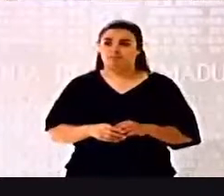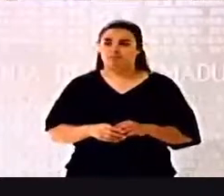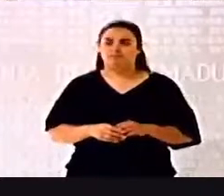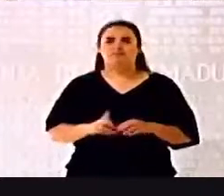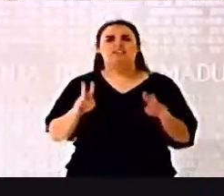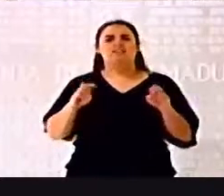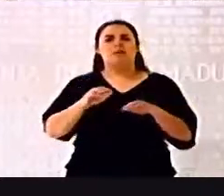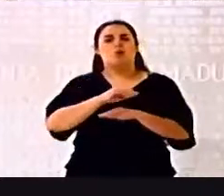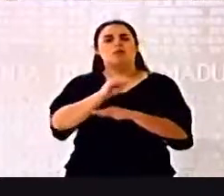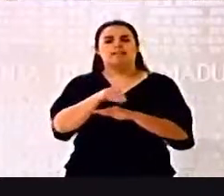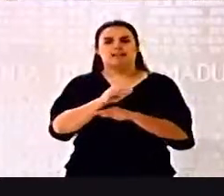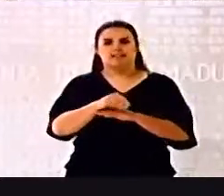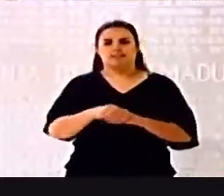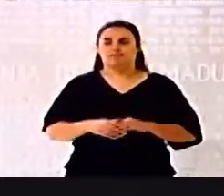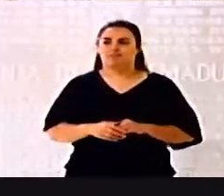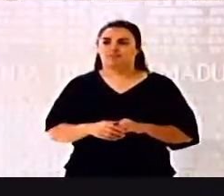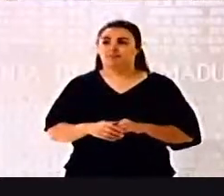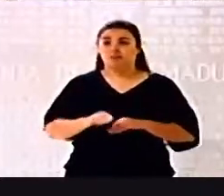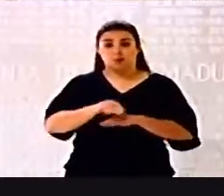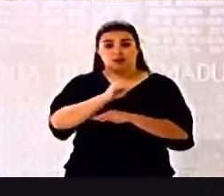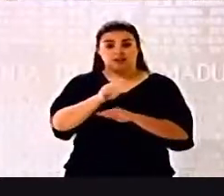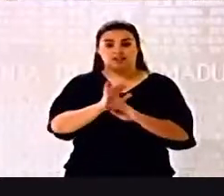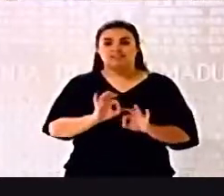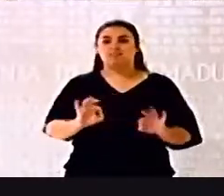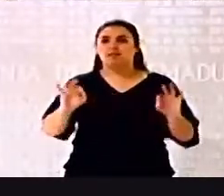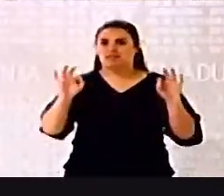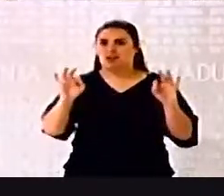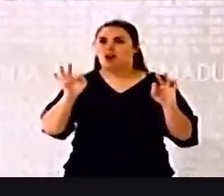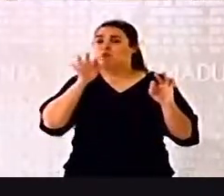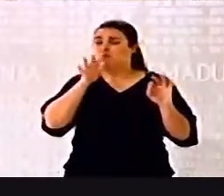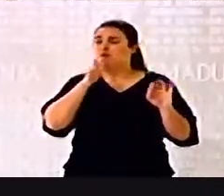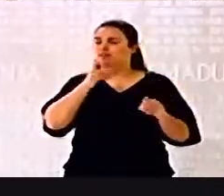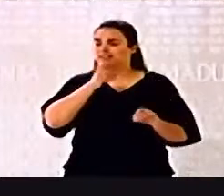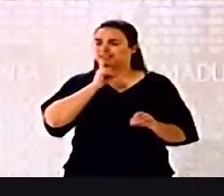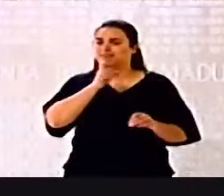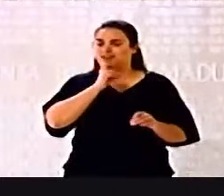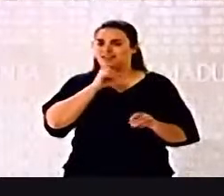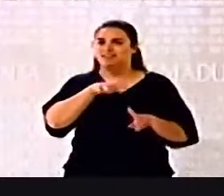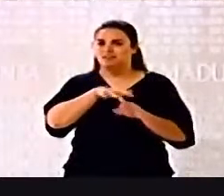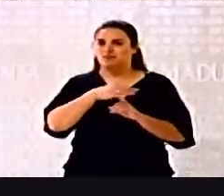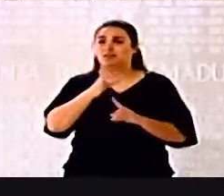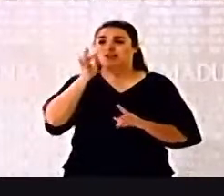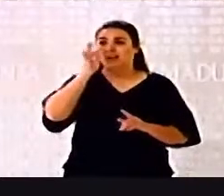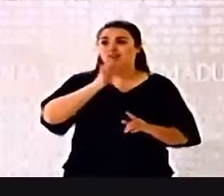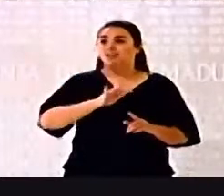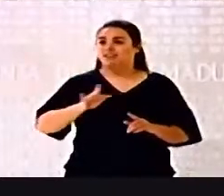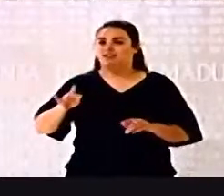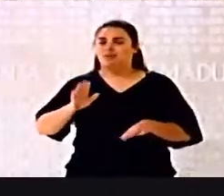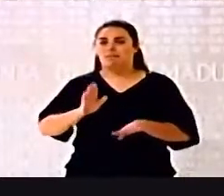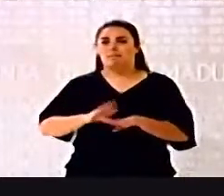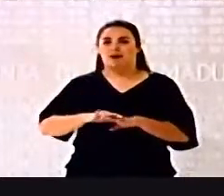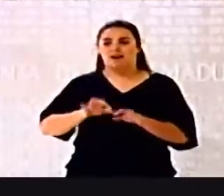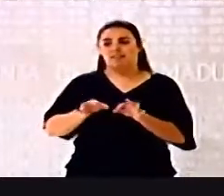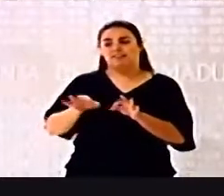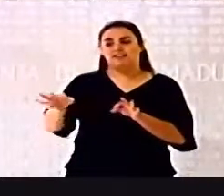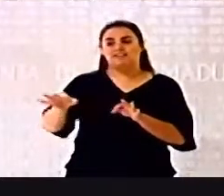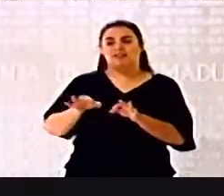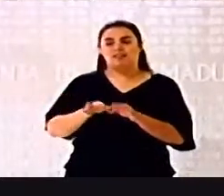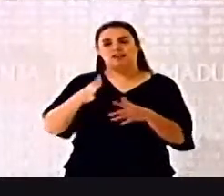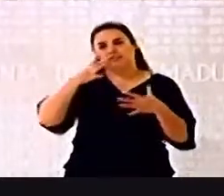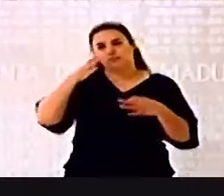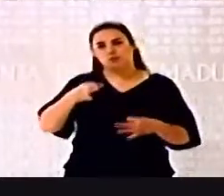Guarderías. Las guarderías son muy especiales por la complejidad que los niños tienen para mantener las distancias de